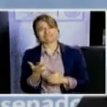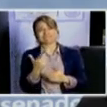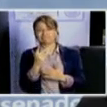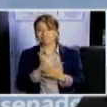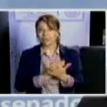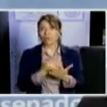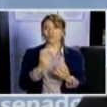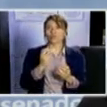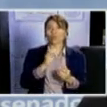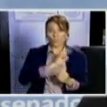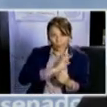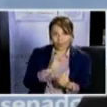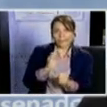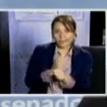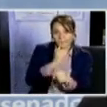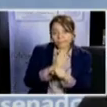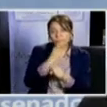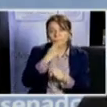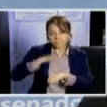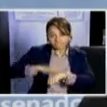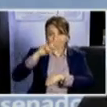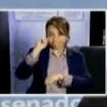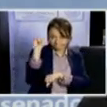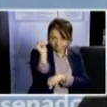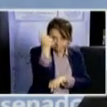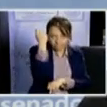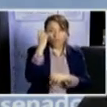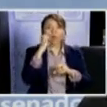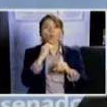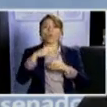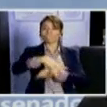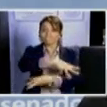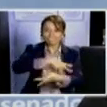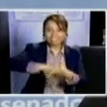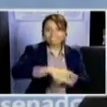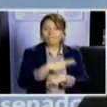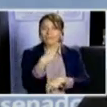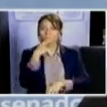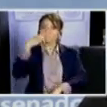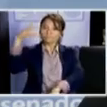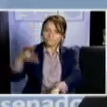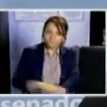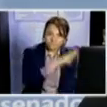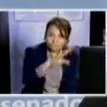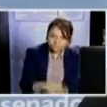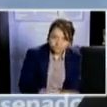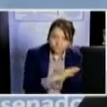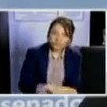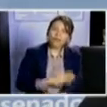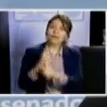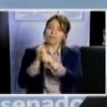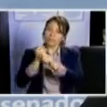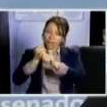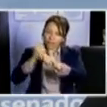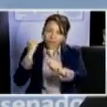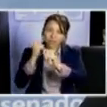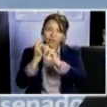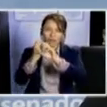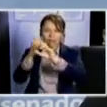nuevas y renovables que generen electricidad y que permitan el transporte y la industria de